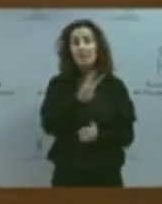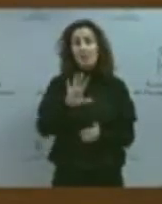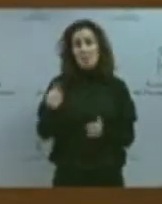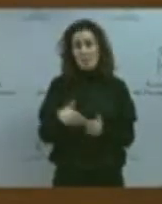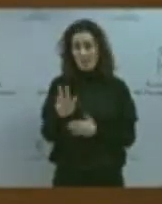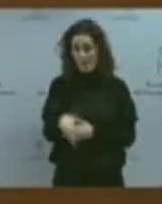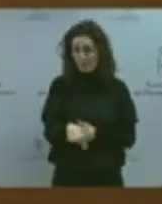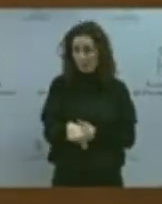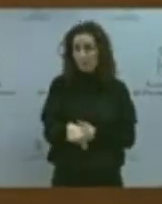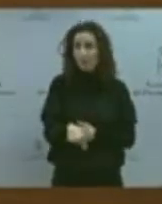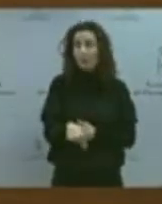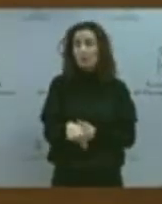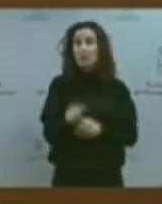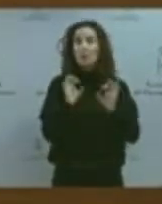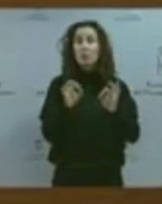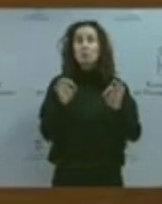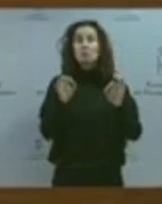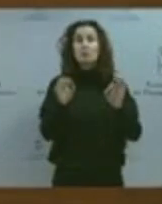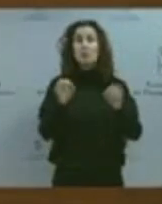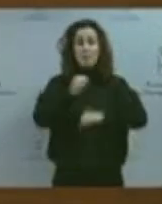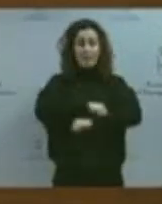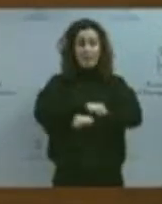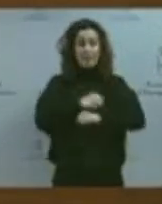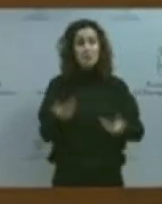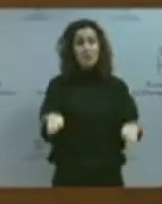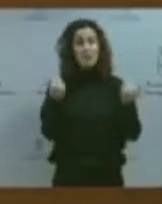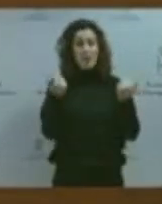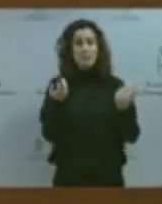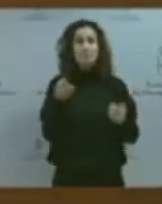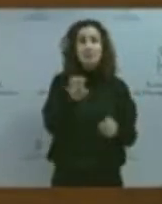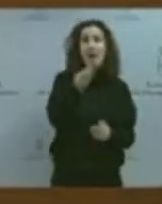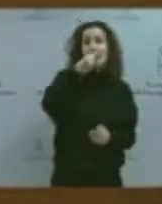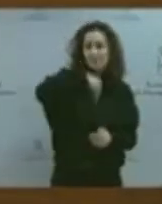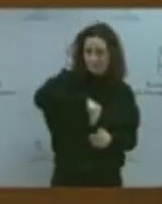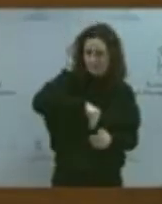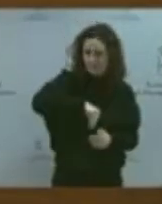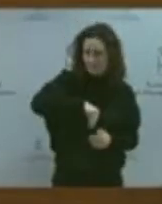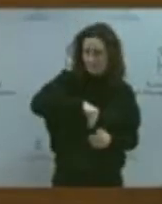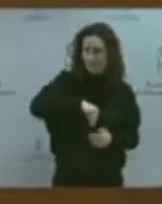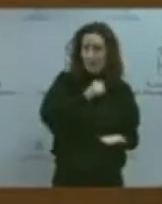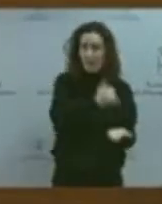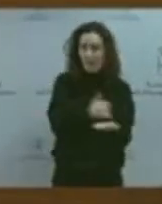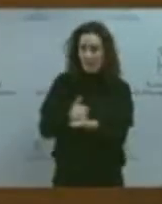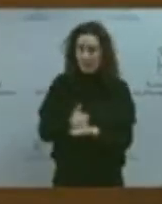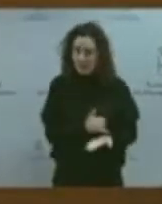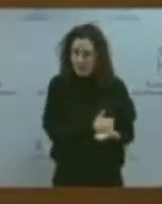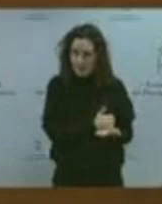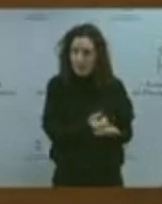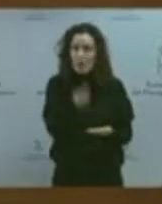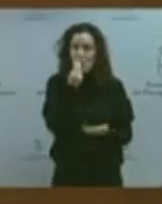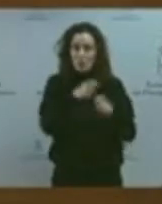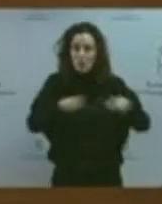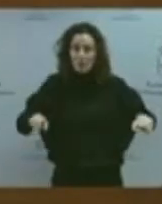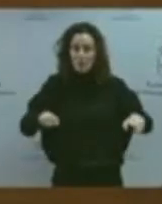ventanas, sustituidas, excepto, todas las aulas y el comedor, excepto la sala del profesorado y un laboratorio. Ya